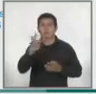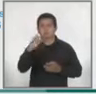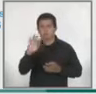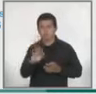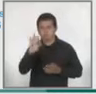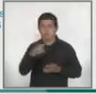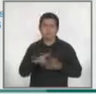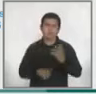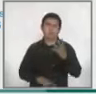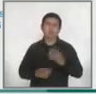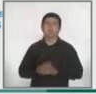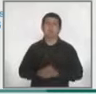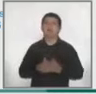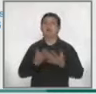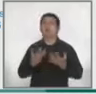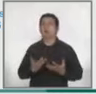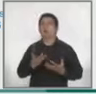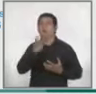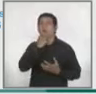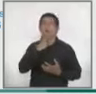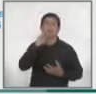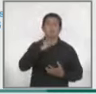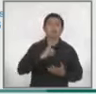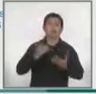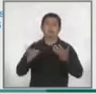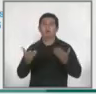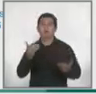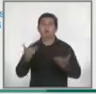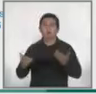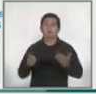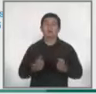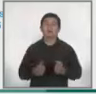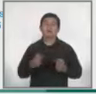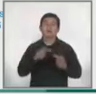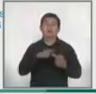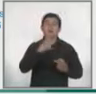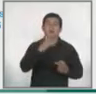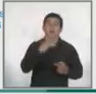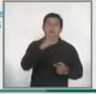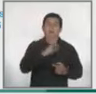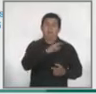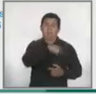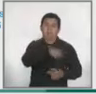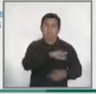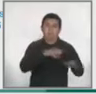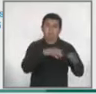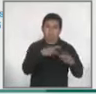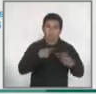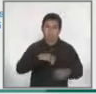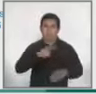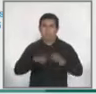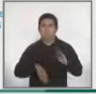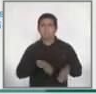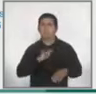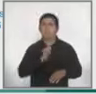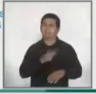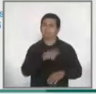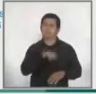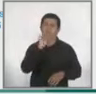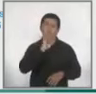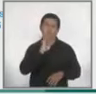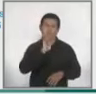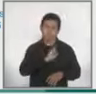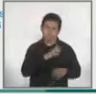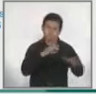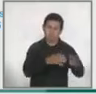6.8%. De acuerdo al género, el 34% de las defunciones han afectado a las